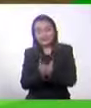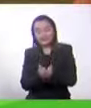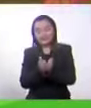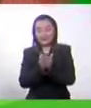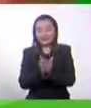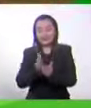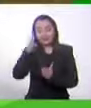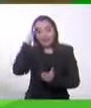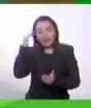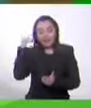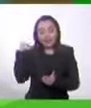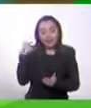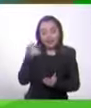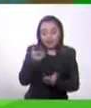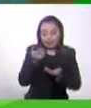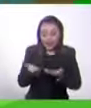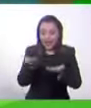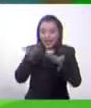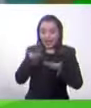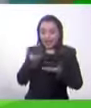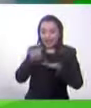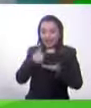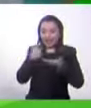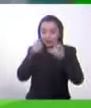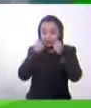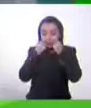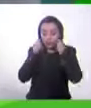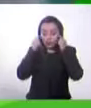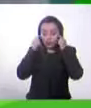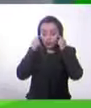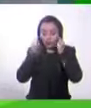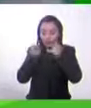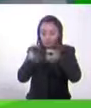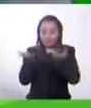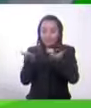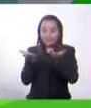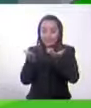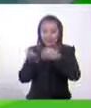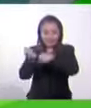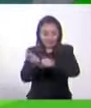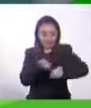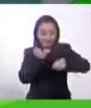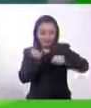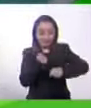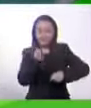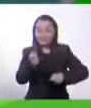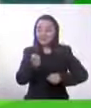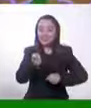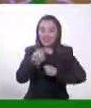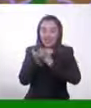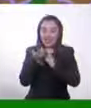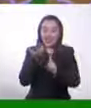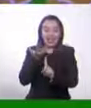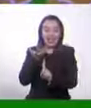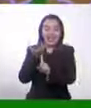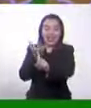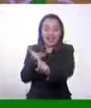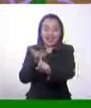Guillermina, por ayudarme a reparar mi máscara, te nombro a vos la capitana. ¡Sí!